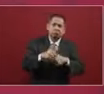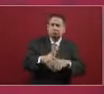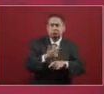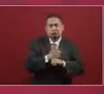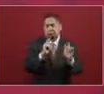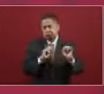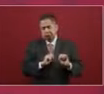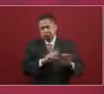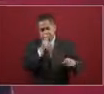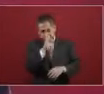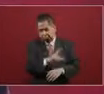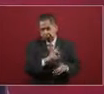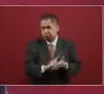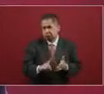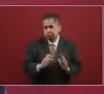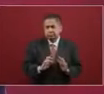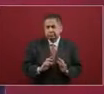Pero si,